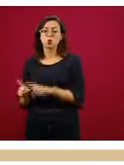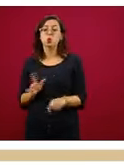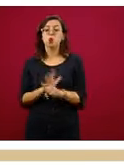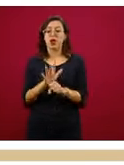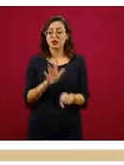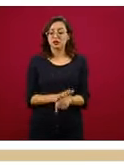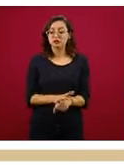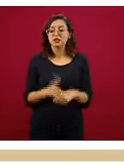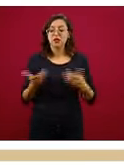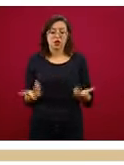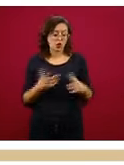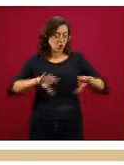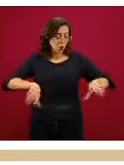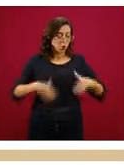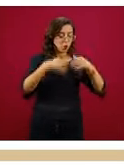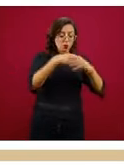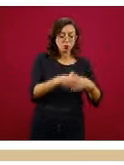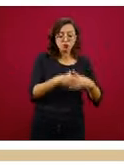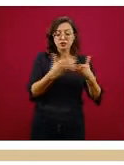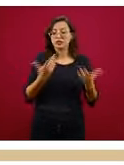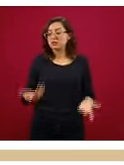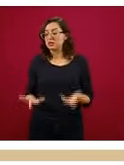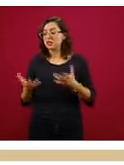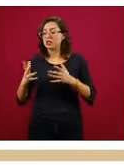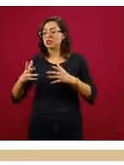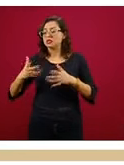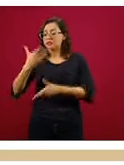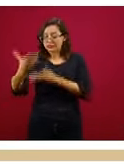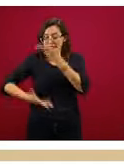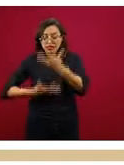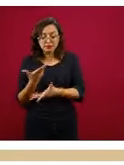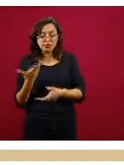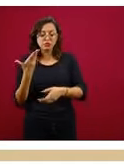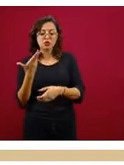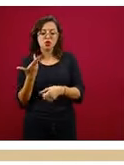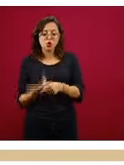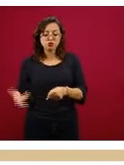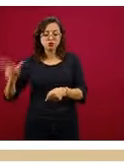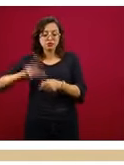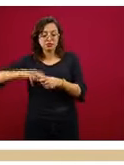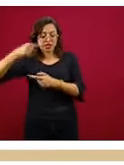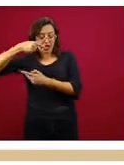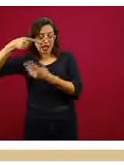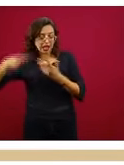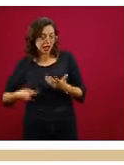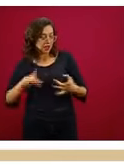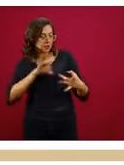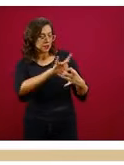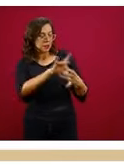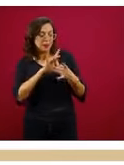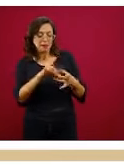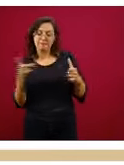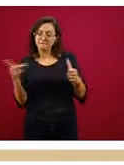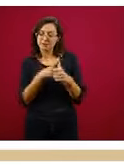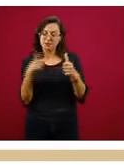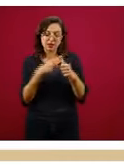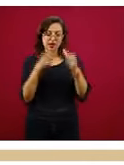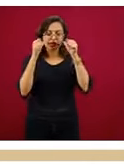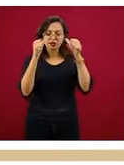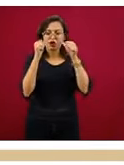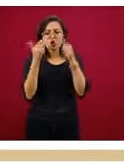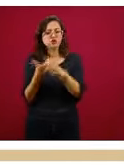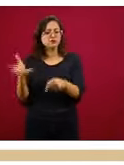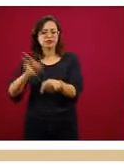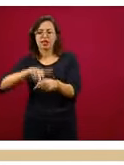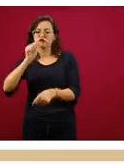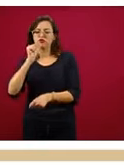trata de acercar tanto la comunidad, la red integrada de servicios hospitalarios, pero donde el pivote sea el primer nivel de atención, y así lo